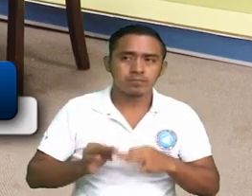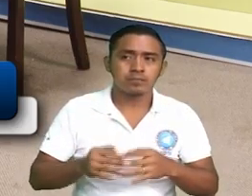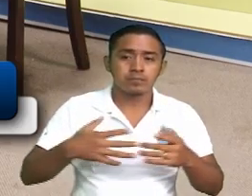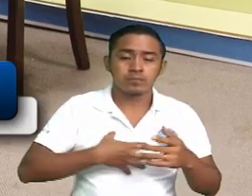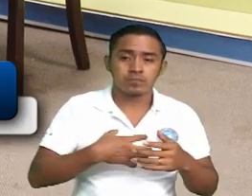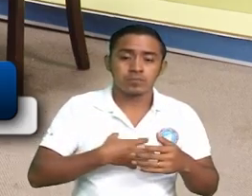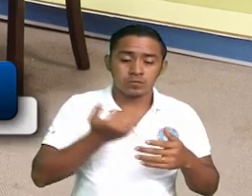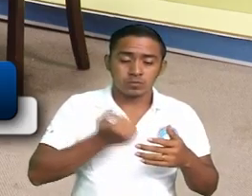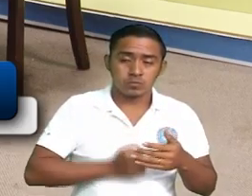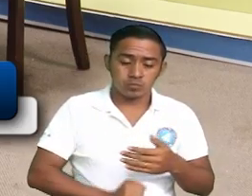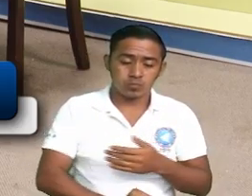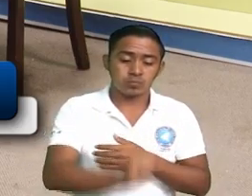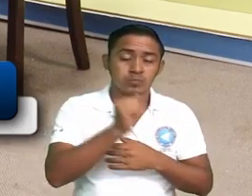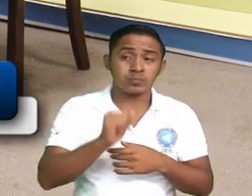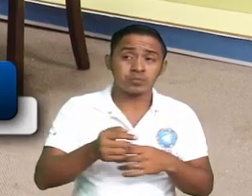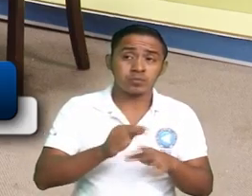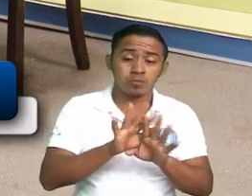salud